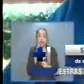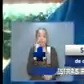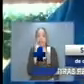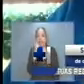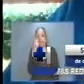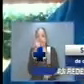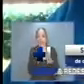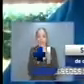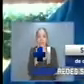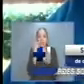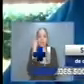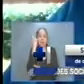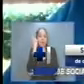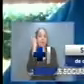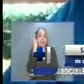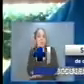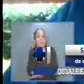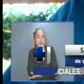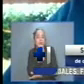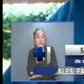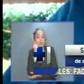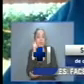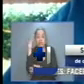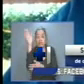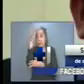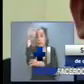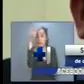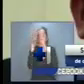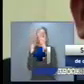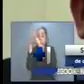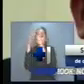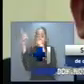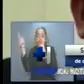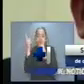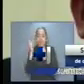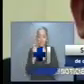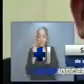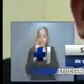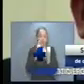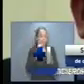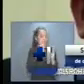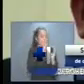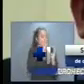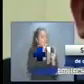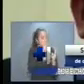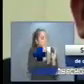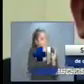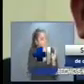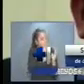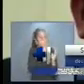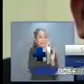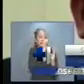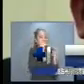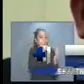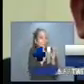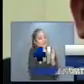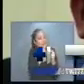cohecho impropio al cual se les vincula, compañeras en estudio. Le dijo Moisés, Gaby, mire, le dijo el